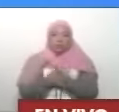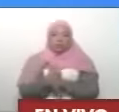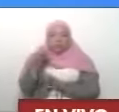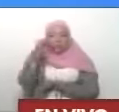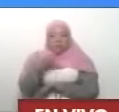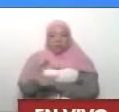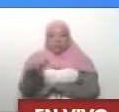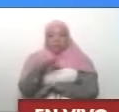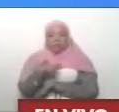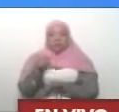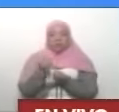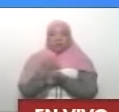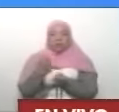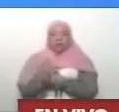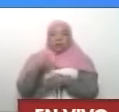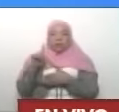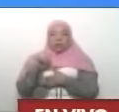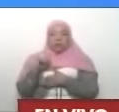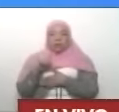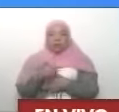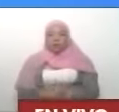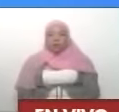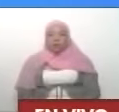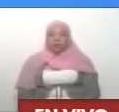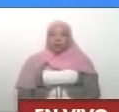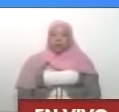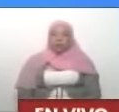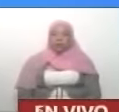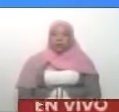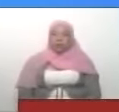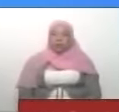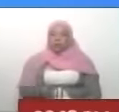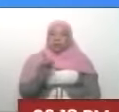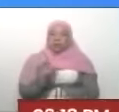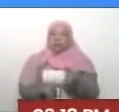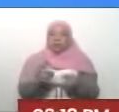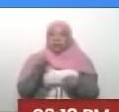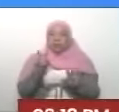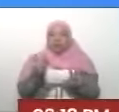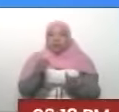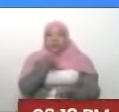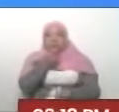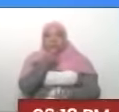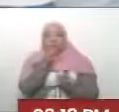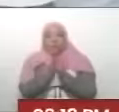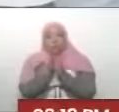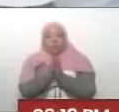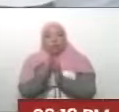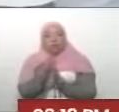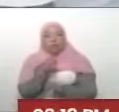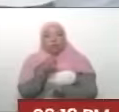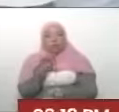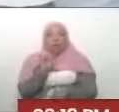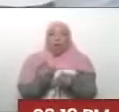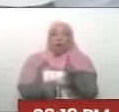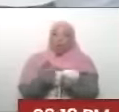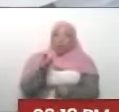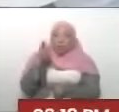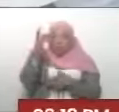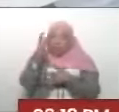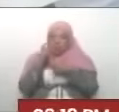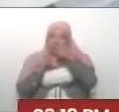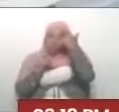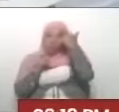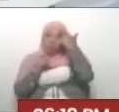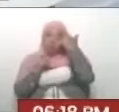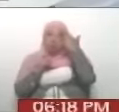que marca nuestra América. Usted debe recordar, presidente, que en algún momento... Acércate al micrófono, Juan. Usted debe recordar que en algún momento Chávez, cuando